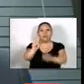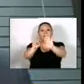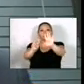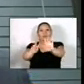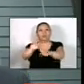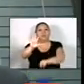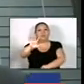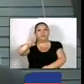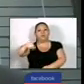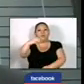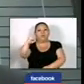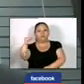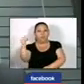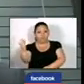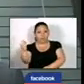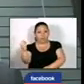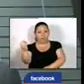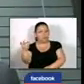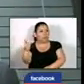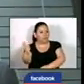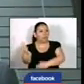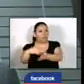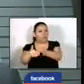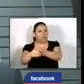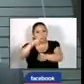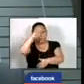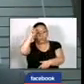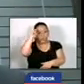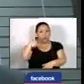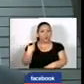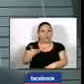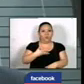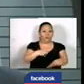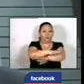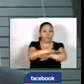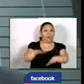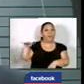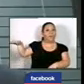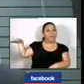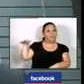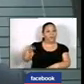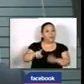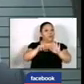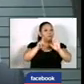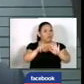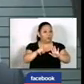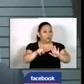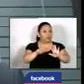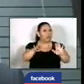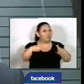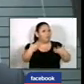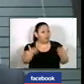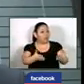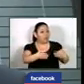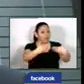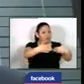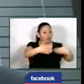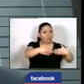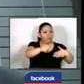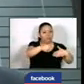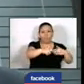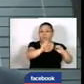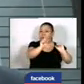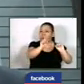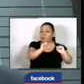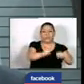mil. Nosotros acabamos hasta el 6 de marzo, aún Panamá mantenía restricciones de